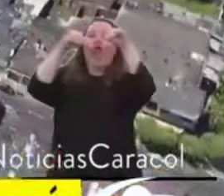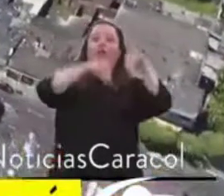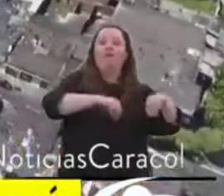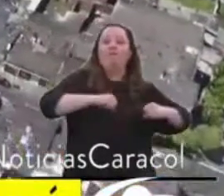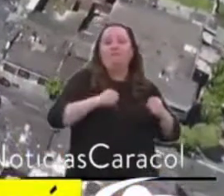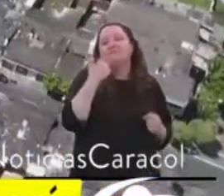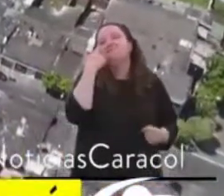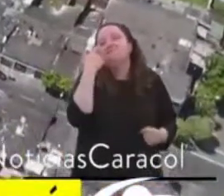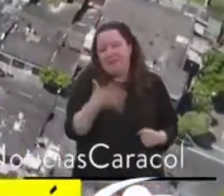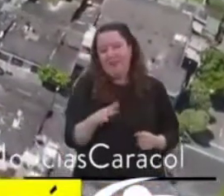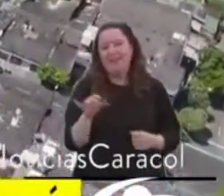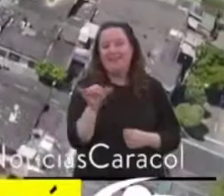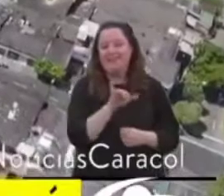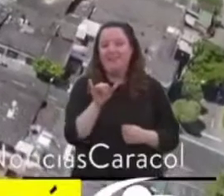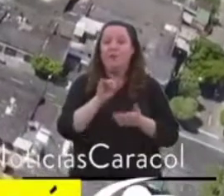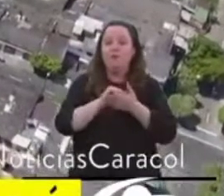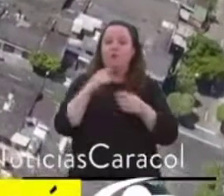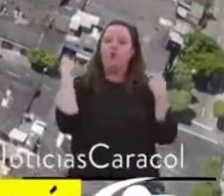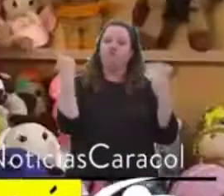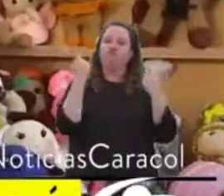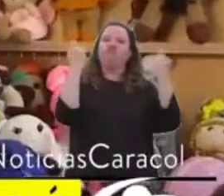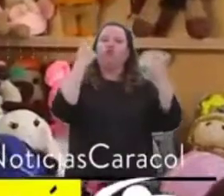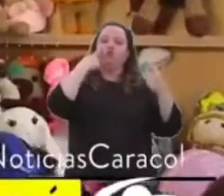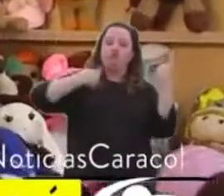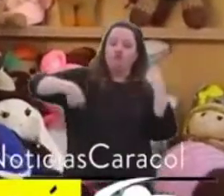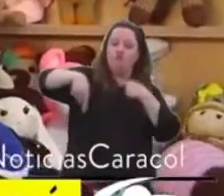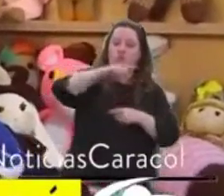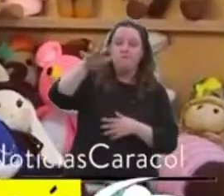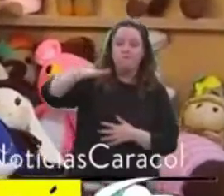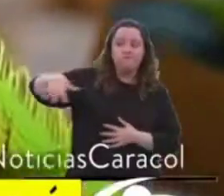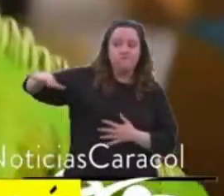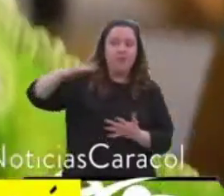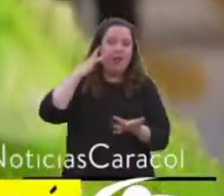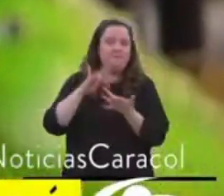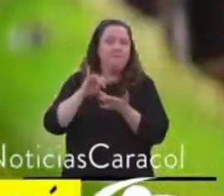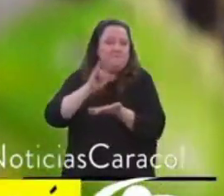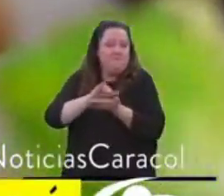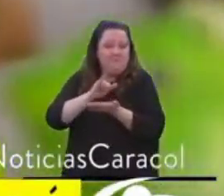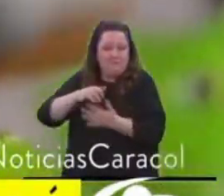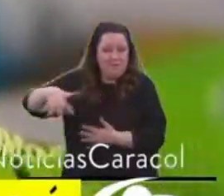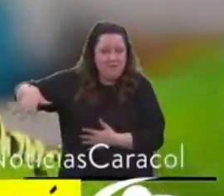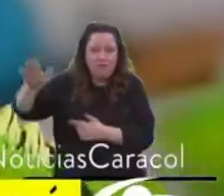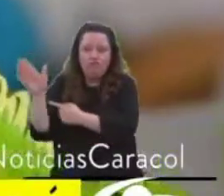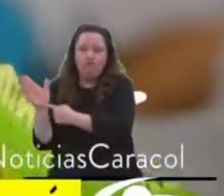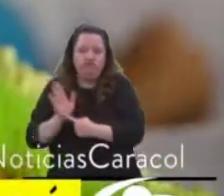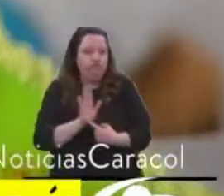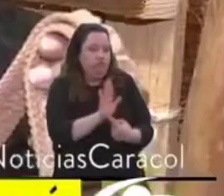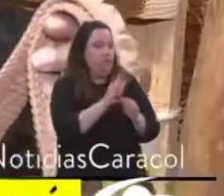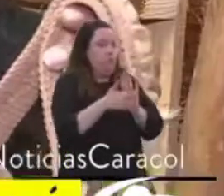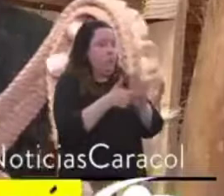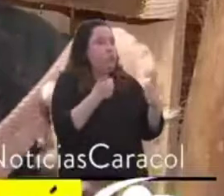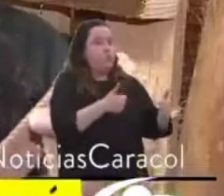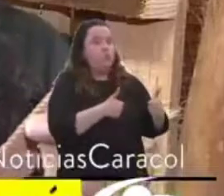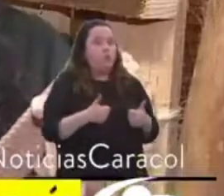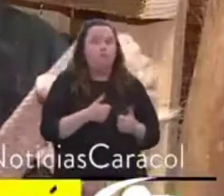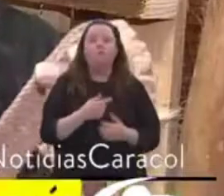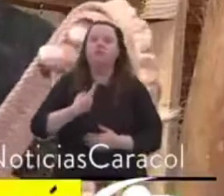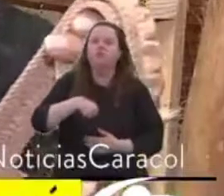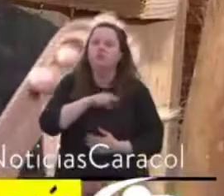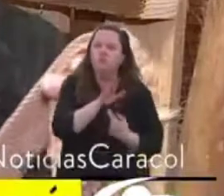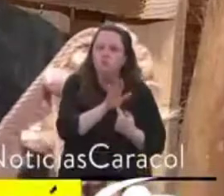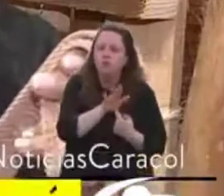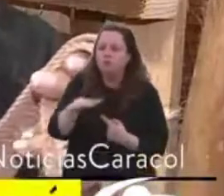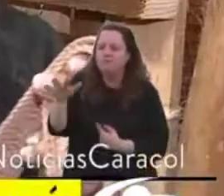Feria de Relacionamiento, Promoción Turístico y Cultural del Puerto Petrolero Santandereano llegó con un gran mensaje. Estamos mostrando toda